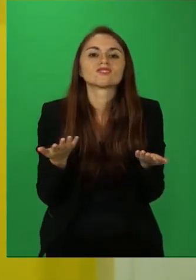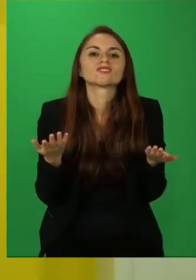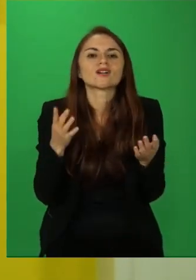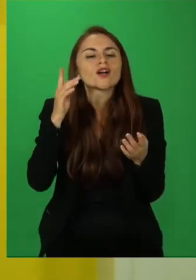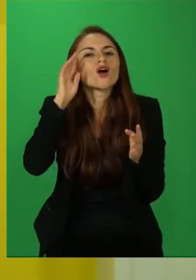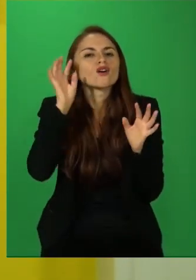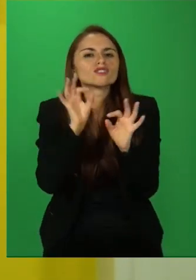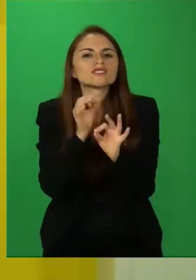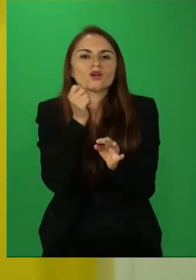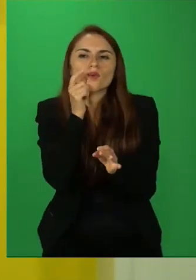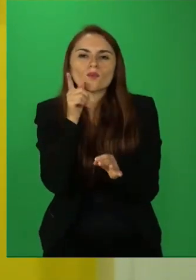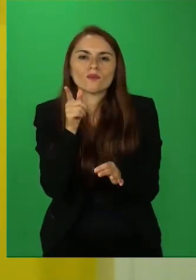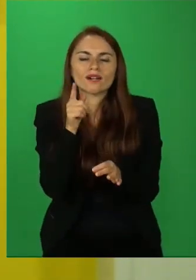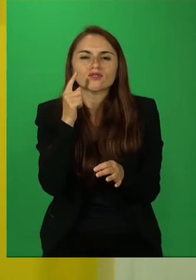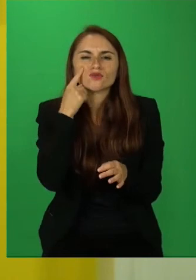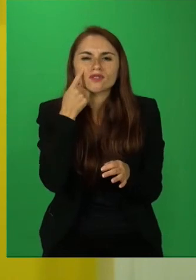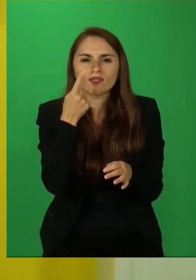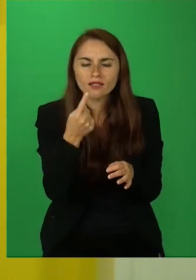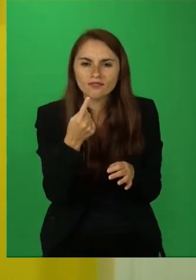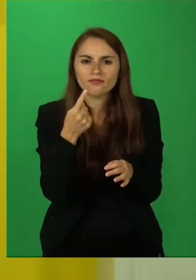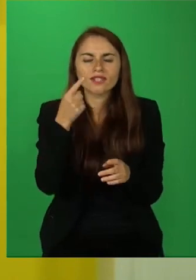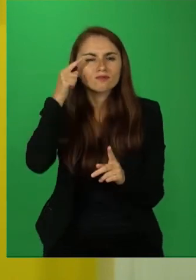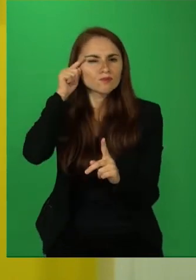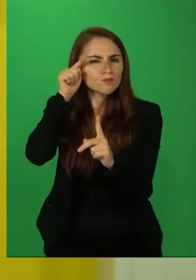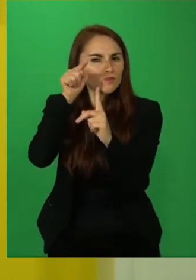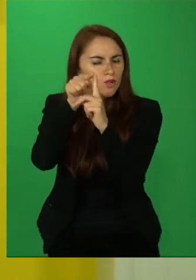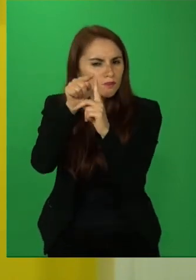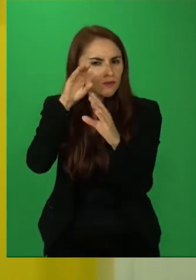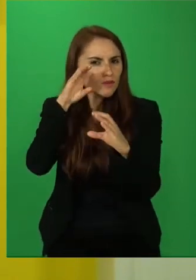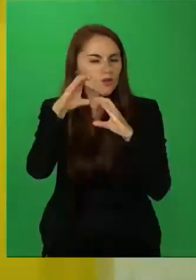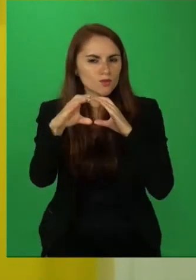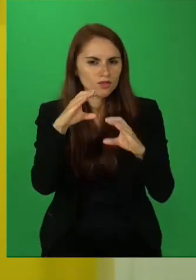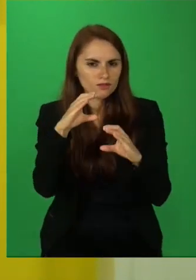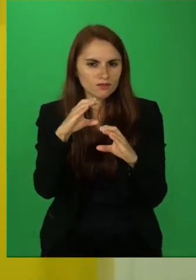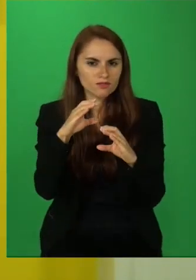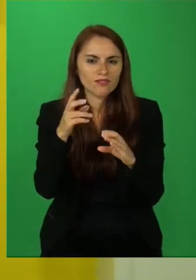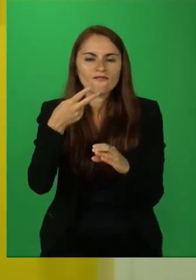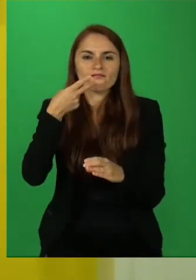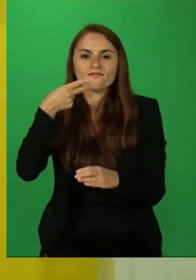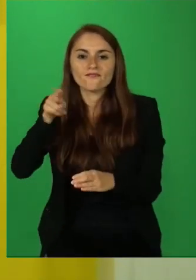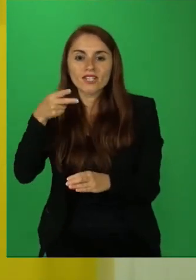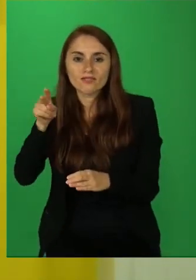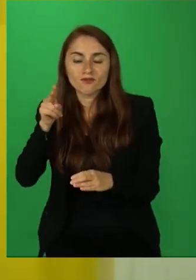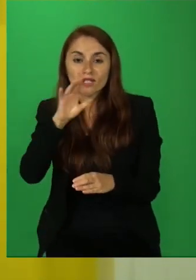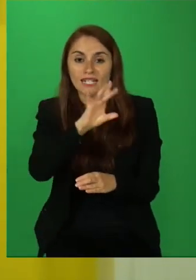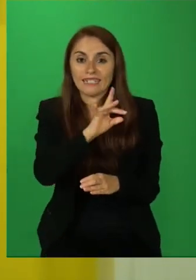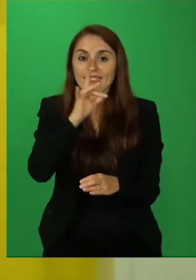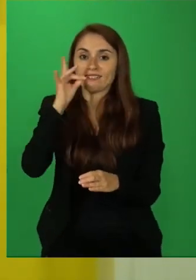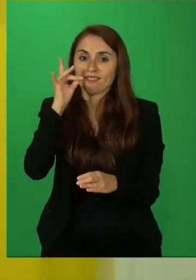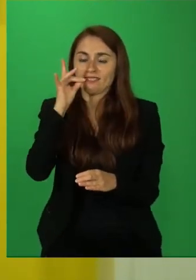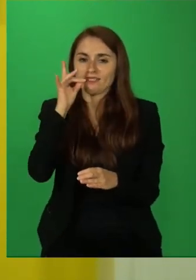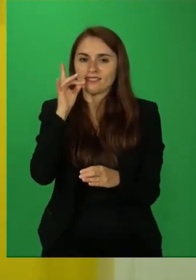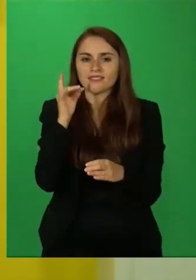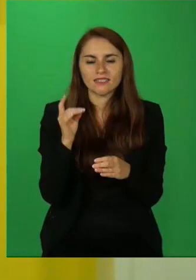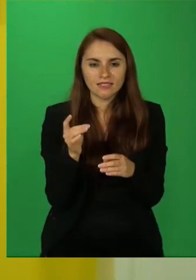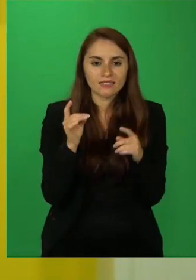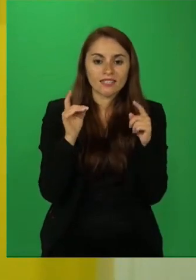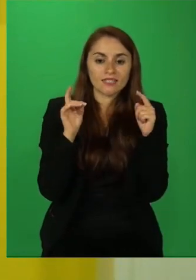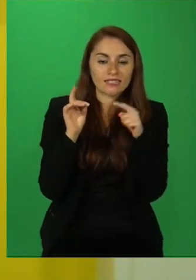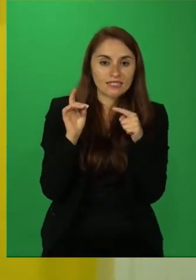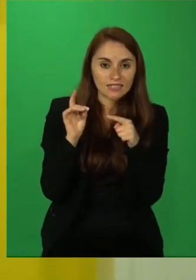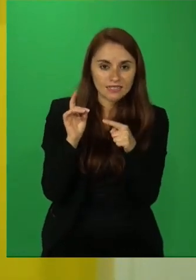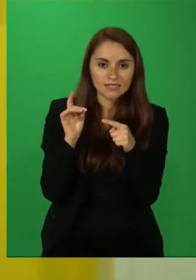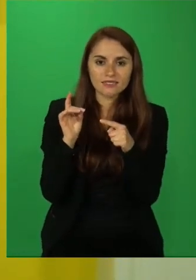Consejo, debes fijarte en la intención comunicativa. El verbo que elegiste para aquello y que